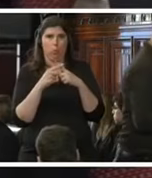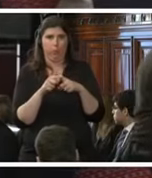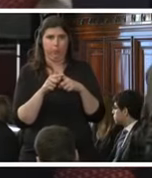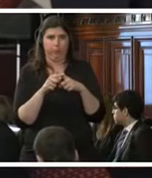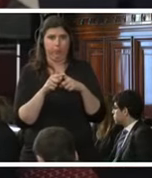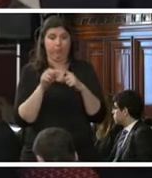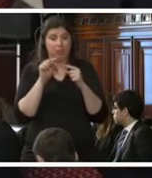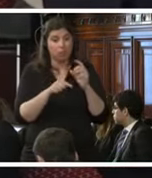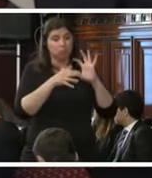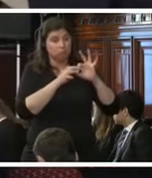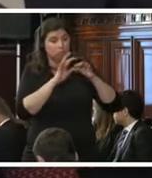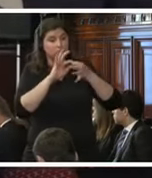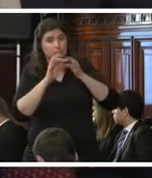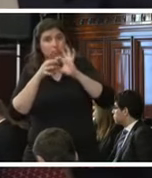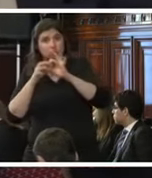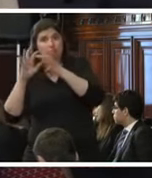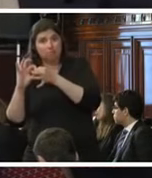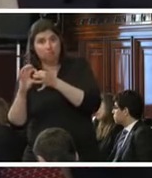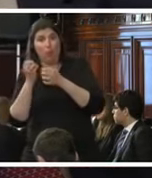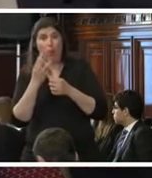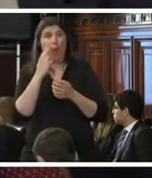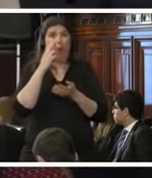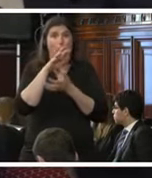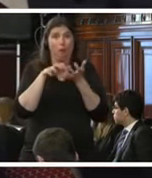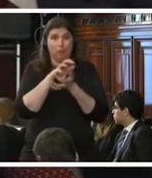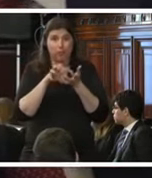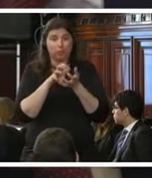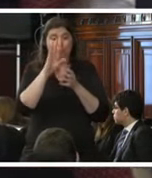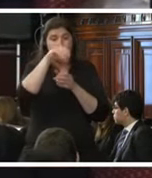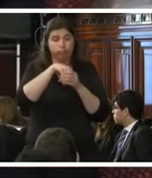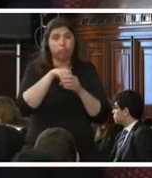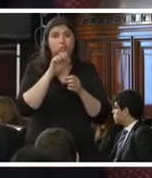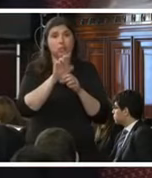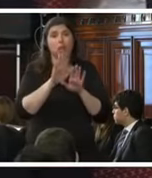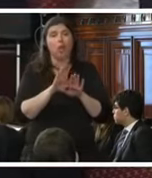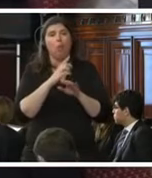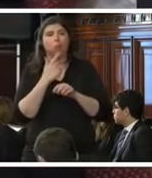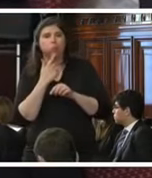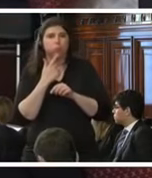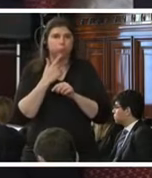Lógica secuencial, porque el conflicto simplemente se introduce en grado de sospecha.